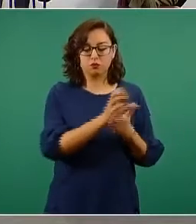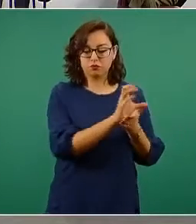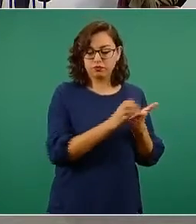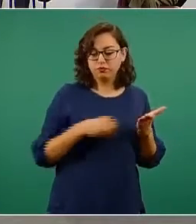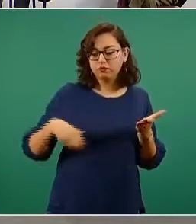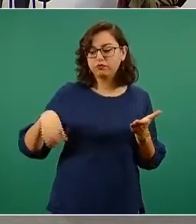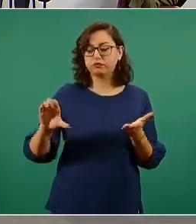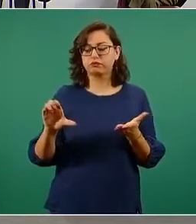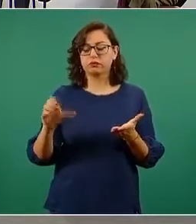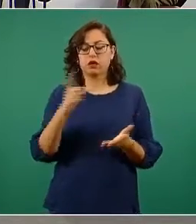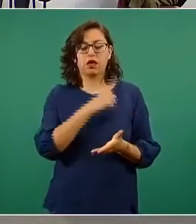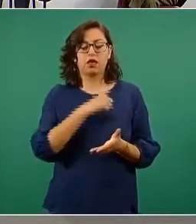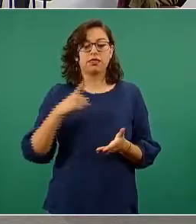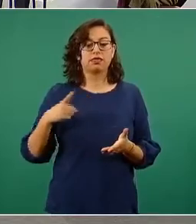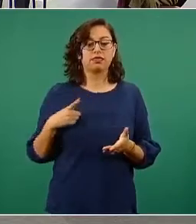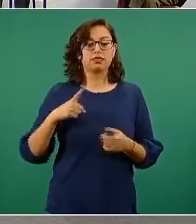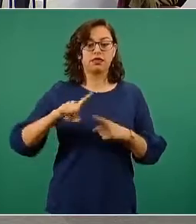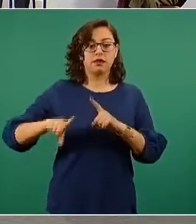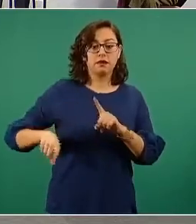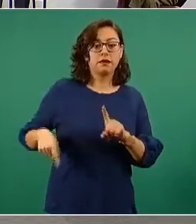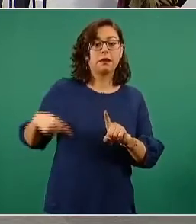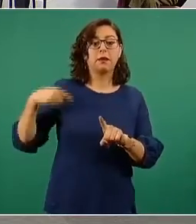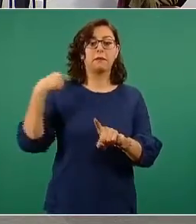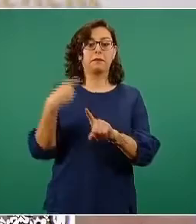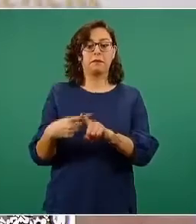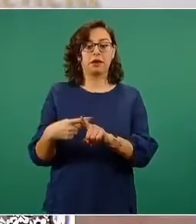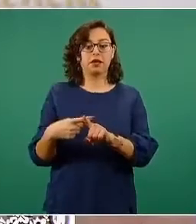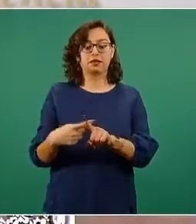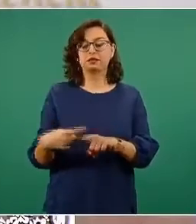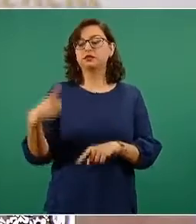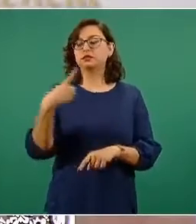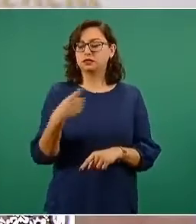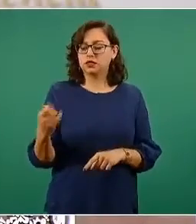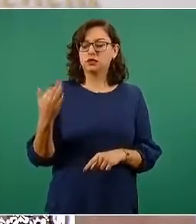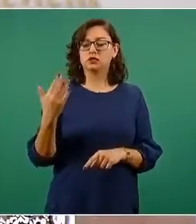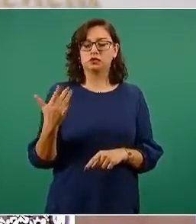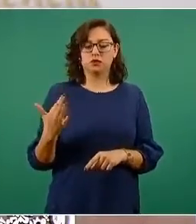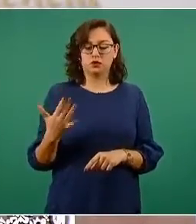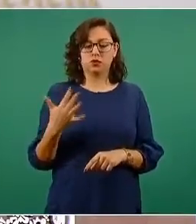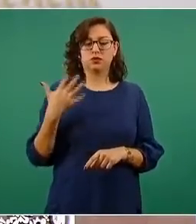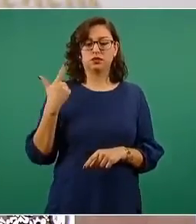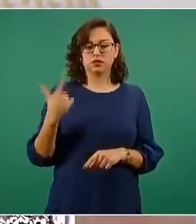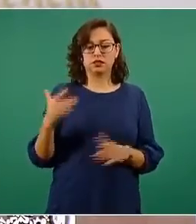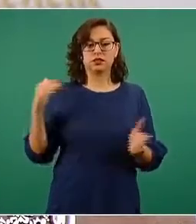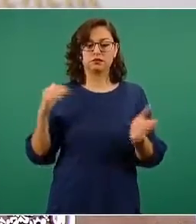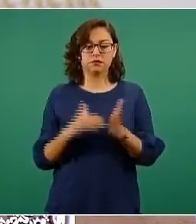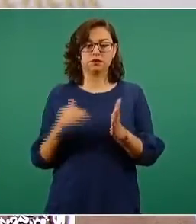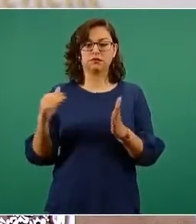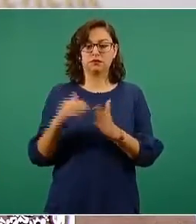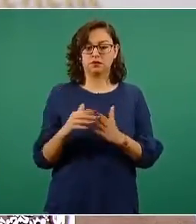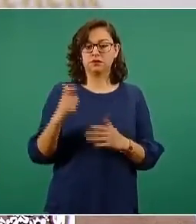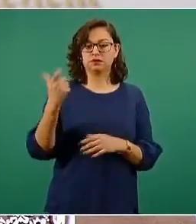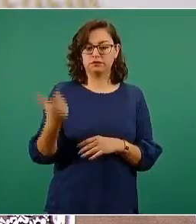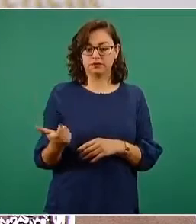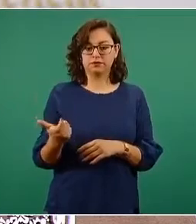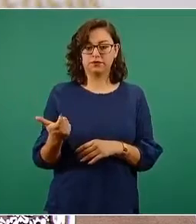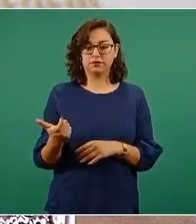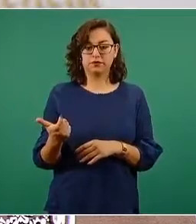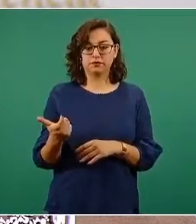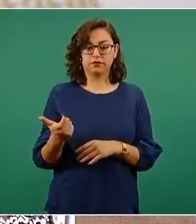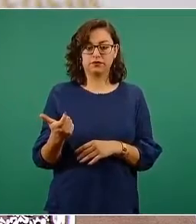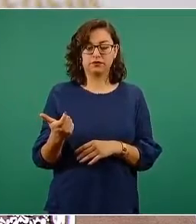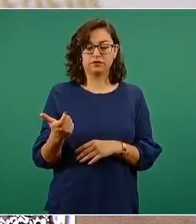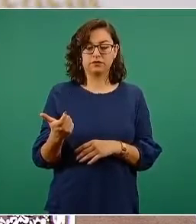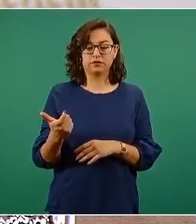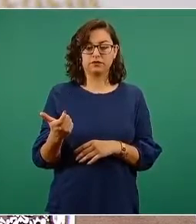tiene que aumentar, ese es el estimado, en 157,000 millones. Es